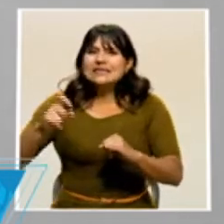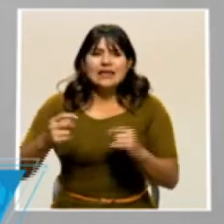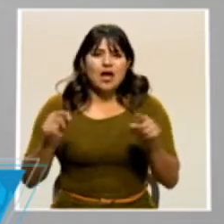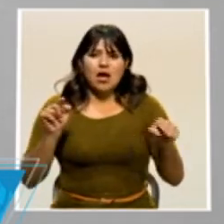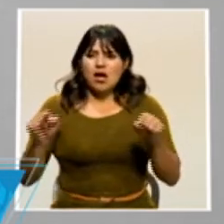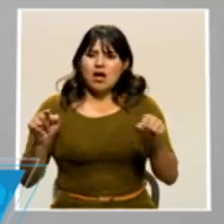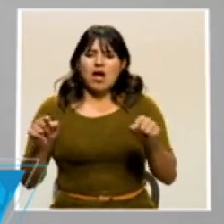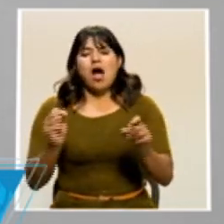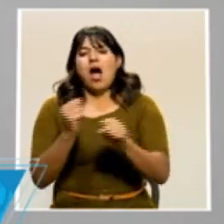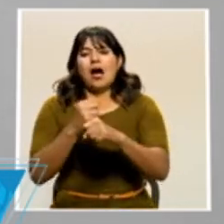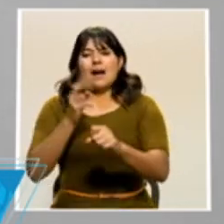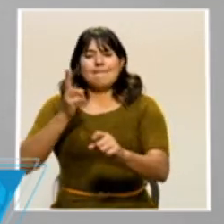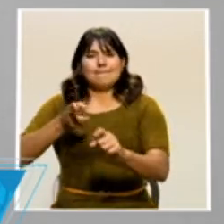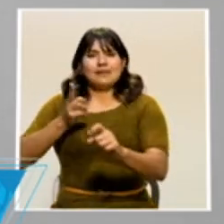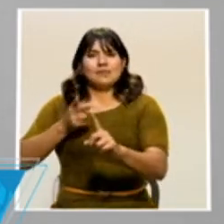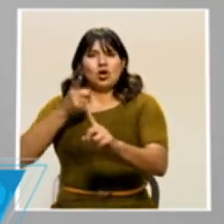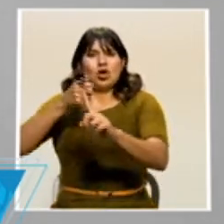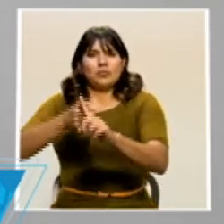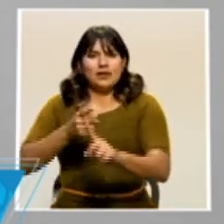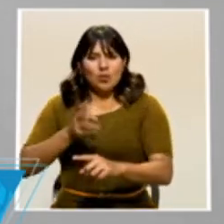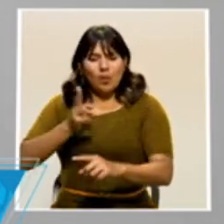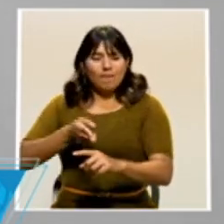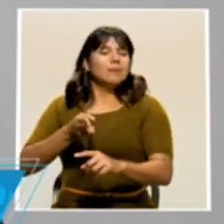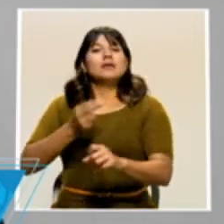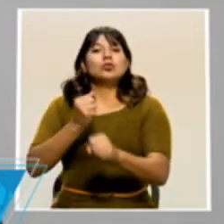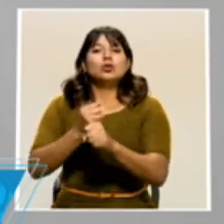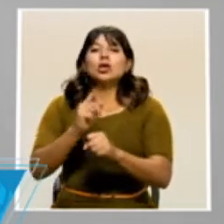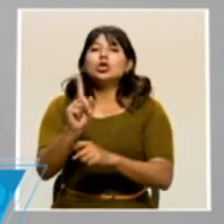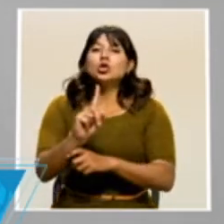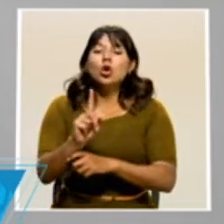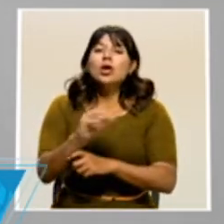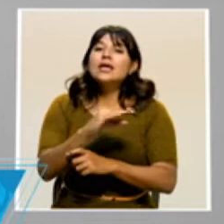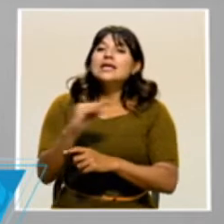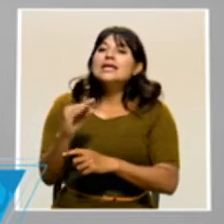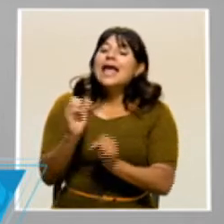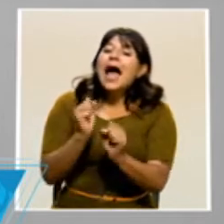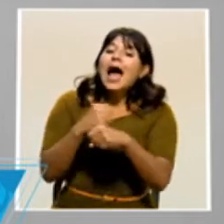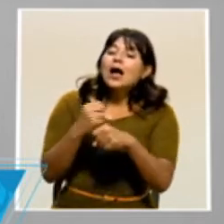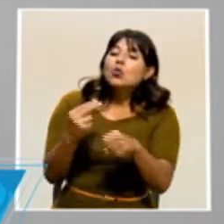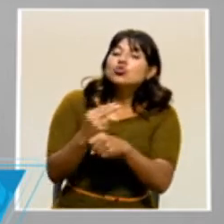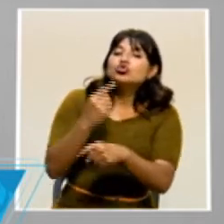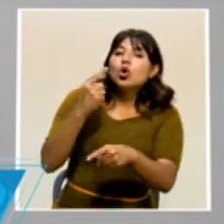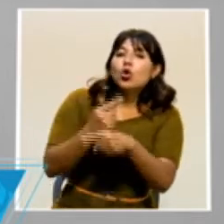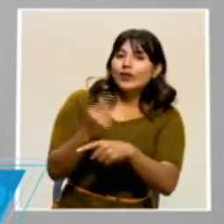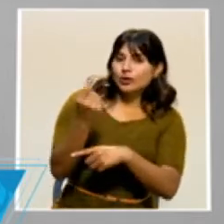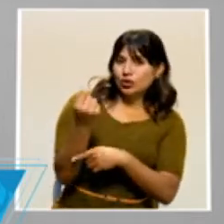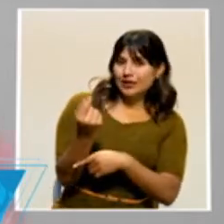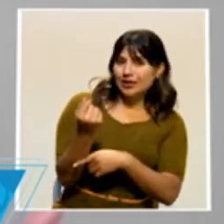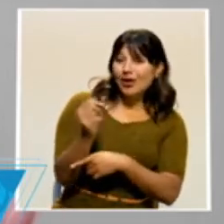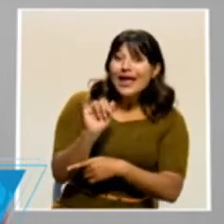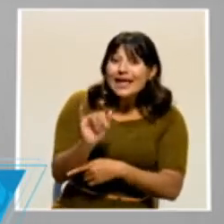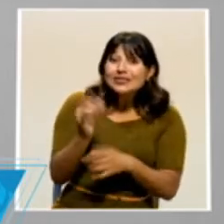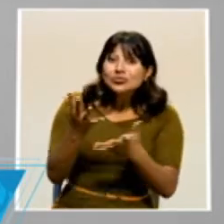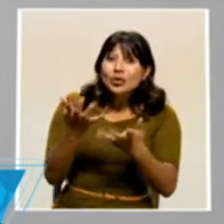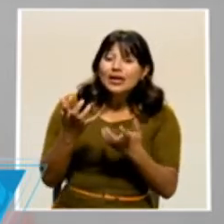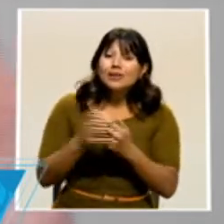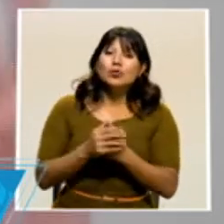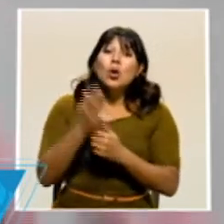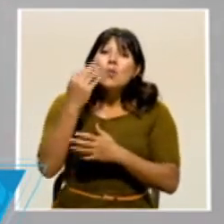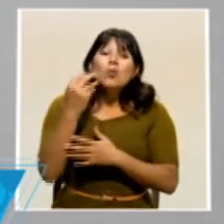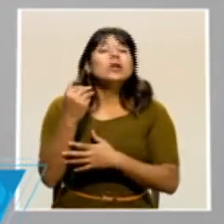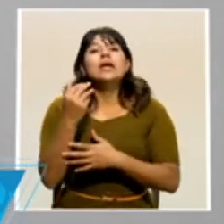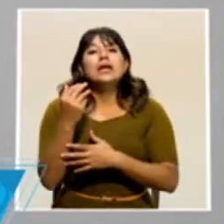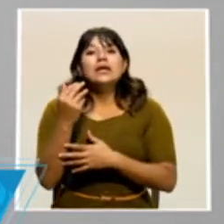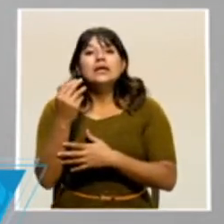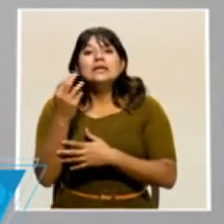haya calidad del gasto, que realmente lleguen los bienes y servicios a la sociedad. Entonces, eso es lo que se busca, porque cuando hay duplicidades, hay